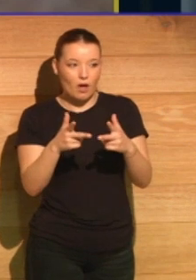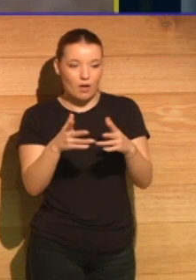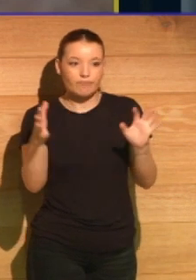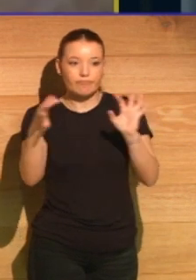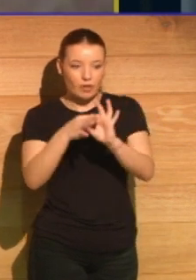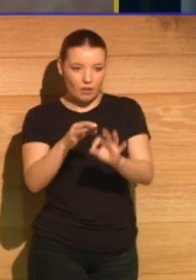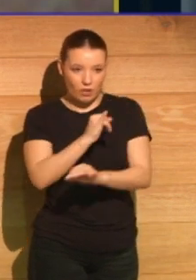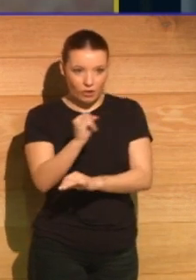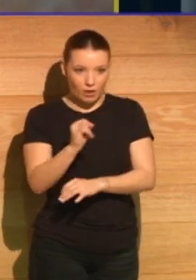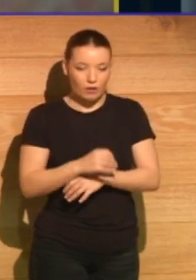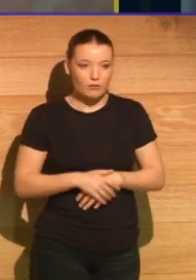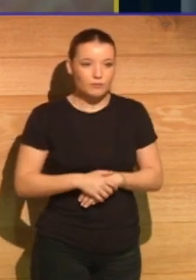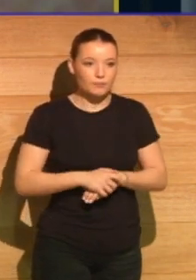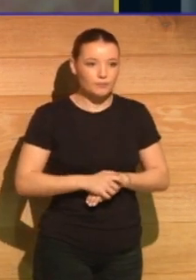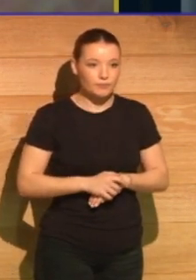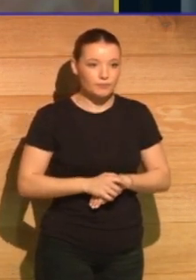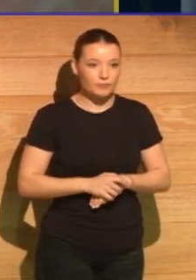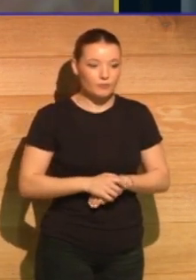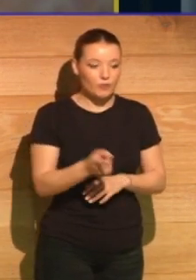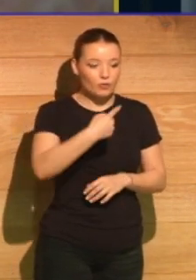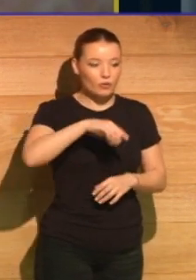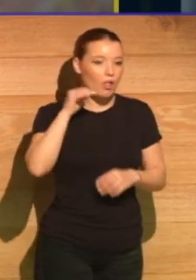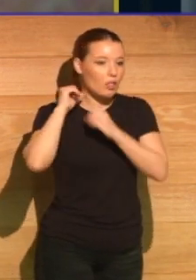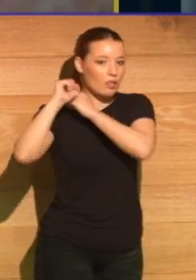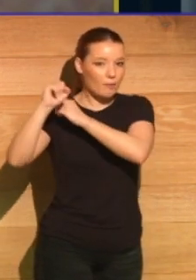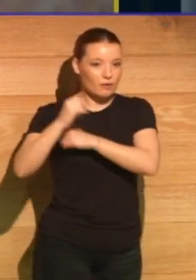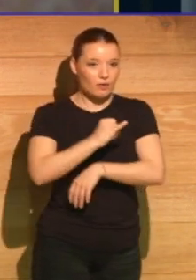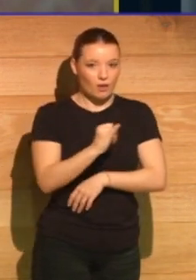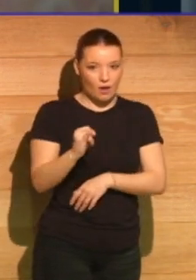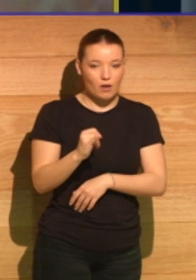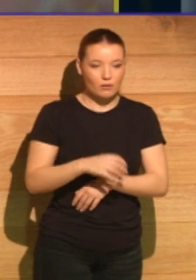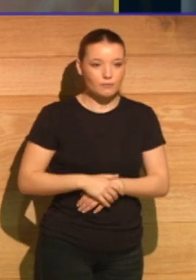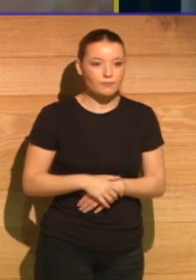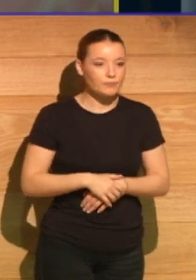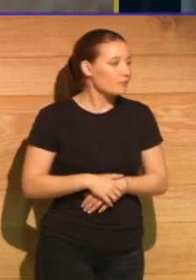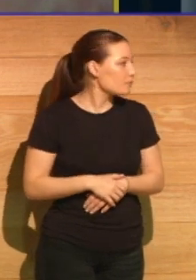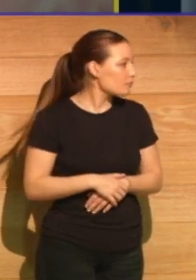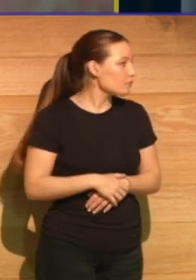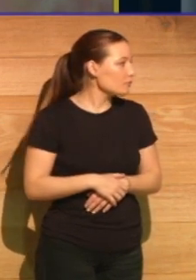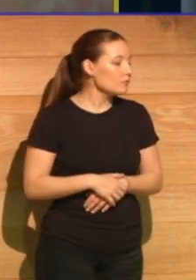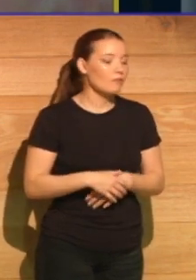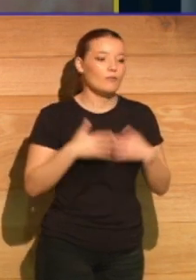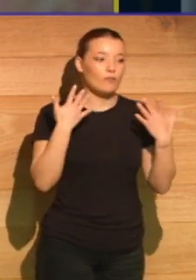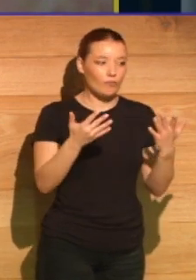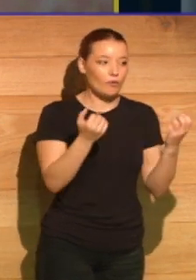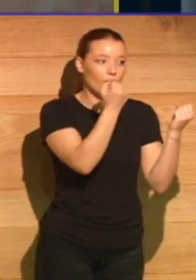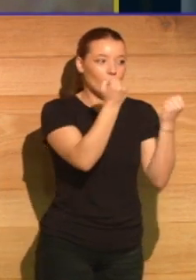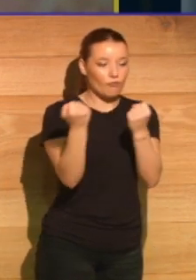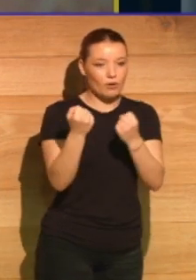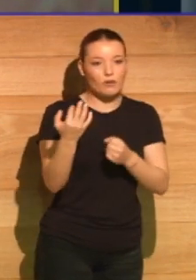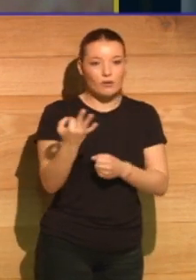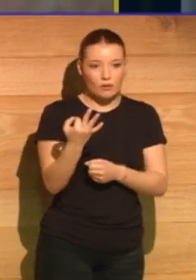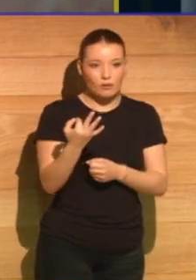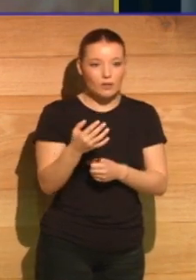lo que nuestra cultura y lo que nuestra educación nos permite también. Entonces hay que afianzar esa idea, ¿no? Que